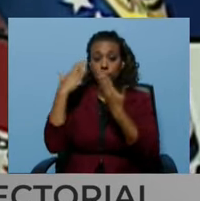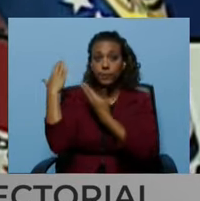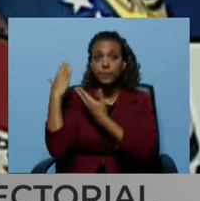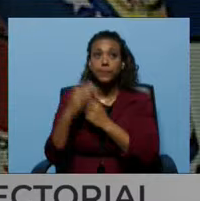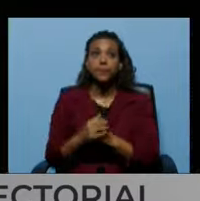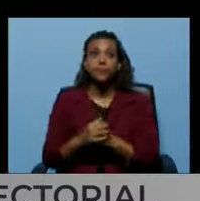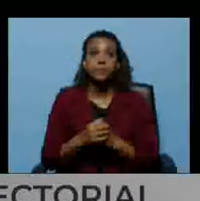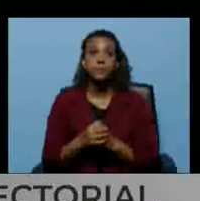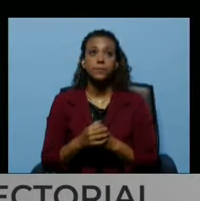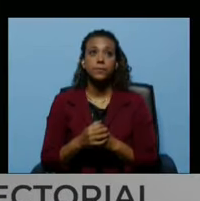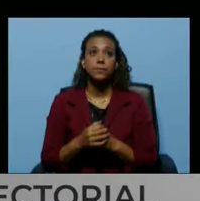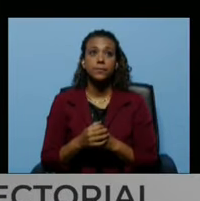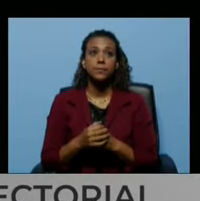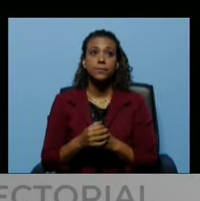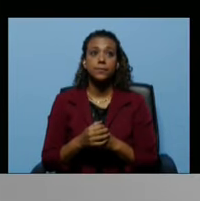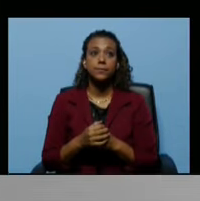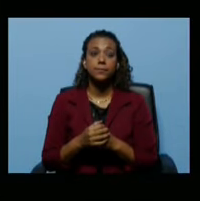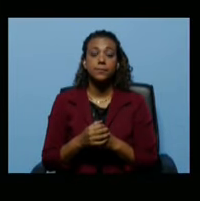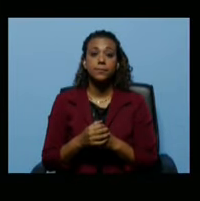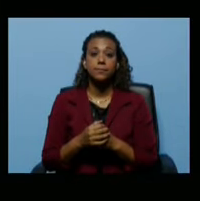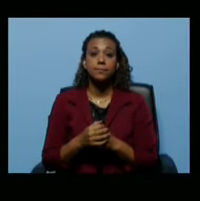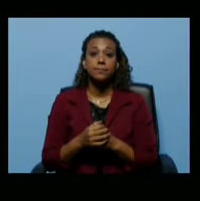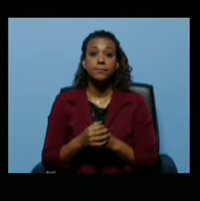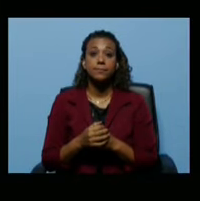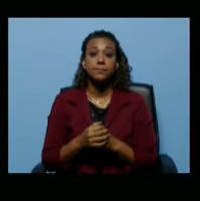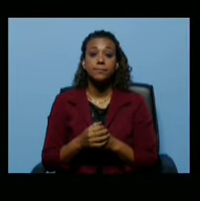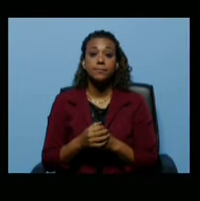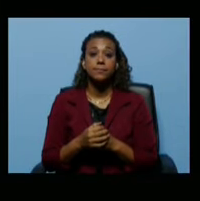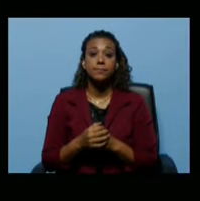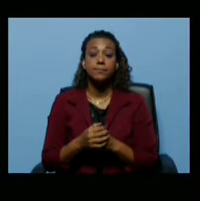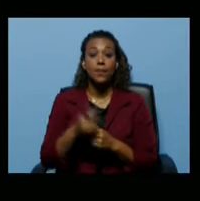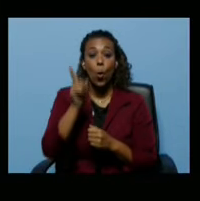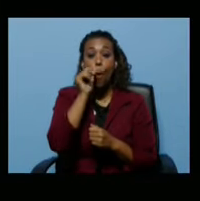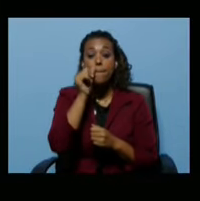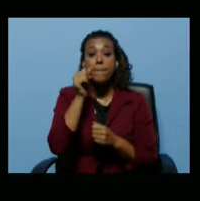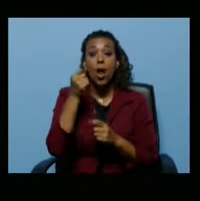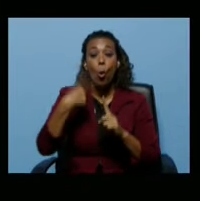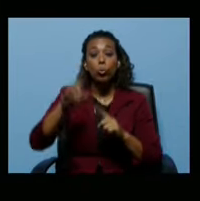este ciudadano. Este ciudadano es de origen